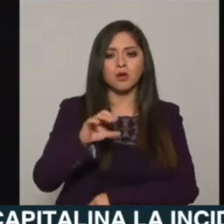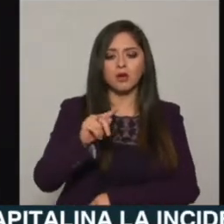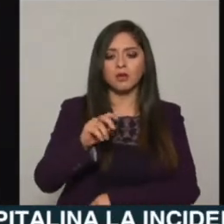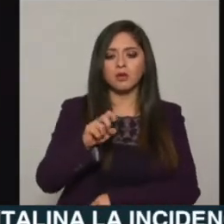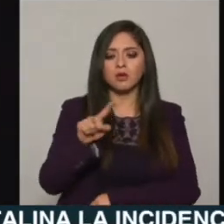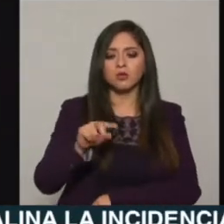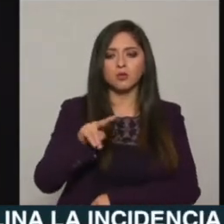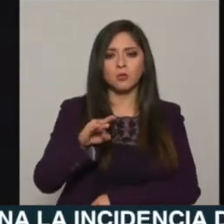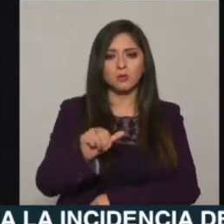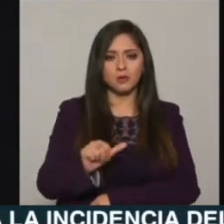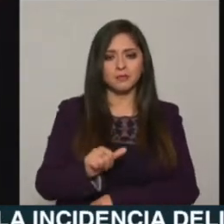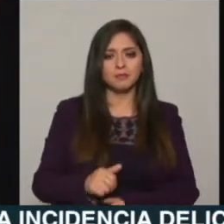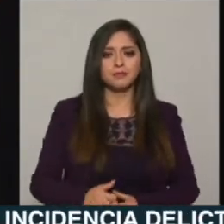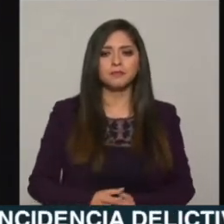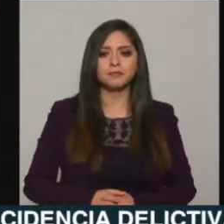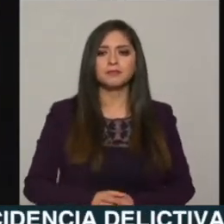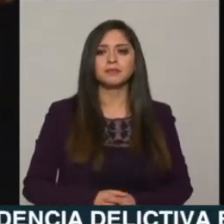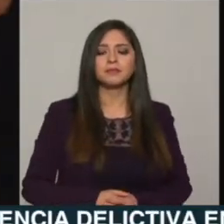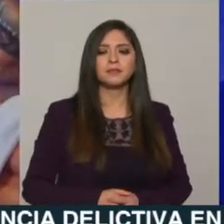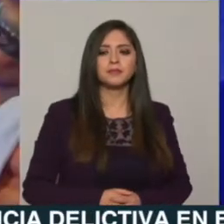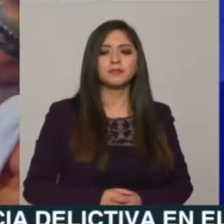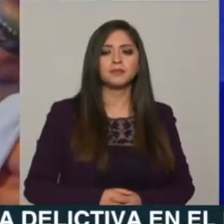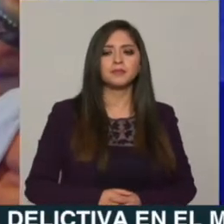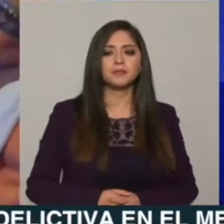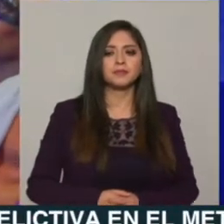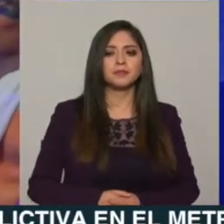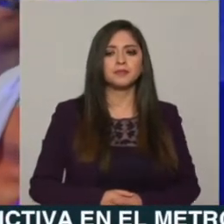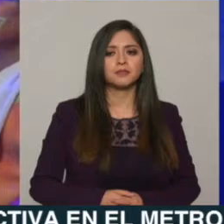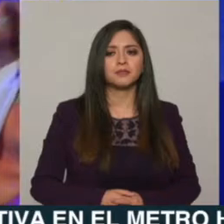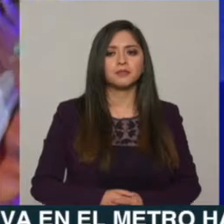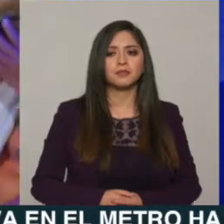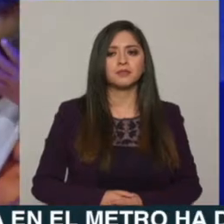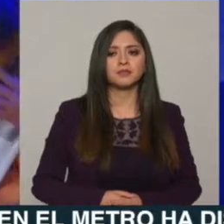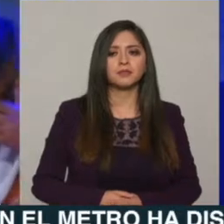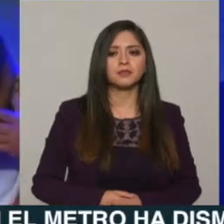Pero, ¿cómo deciros?